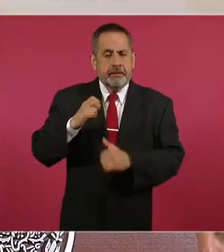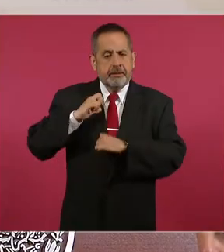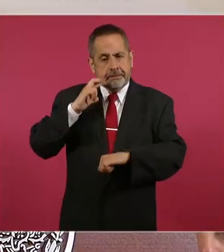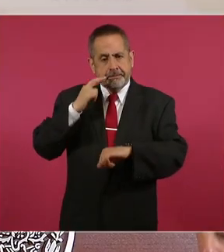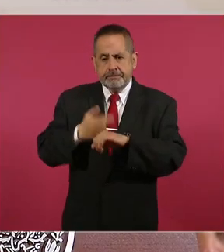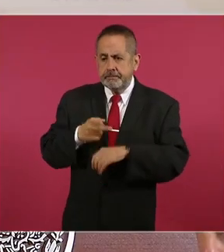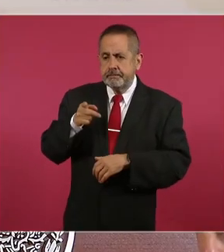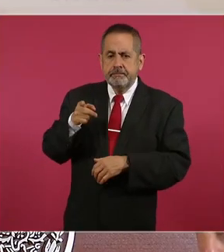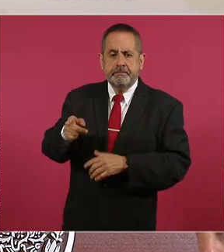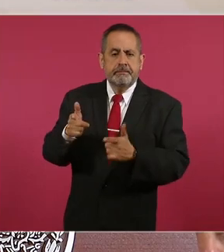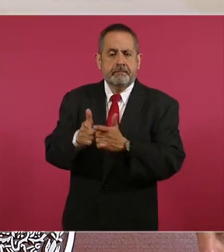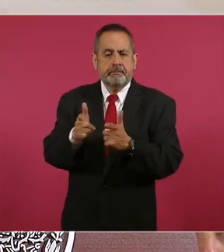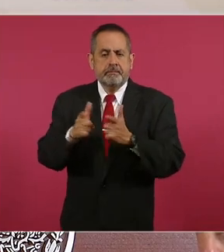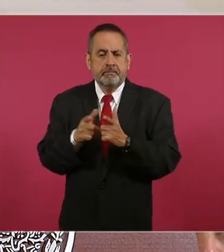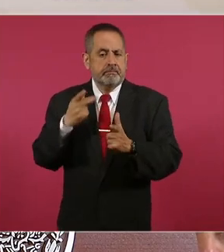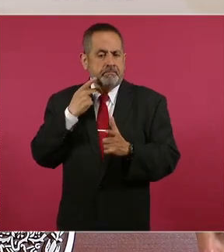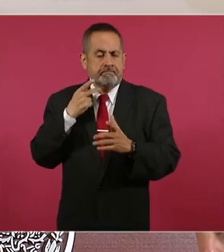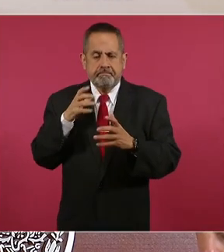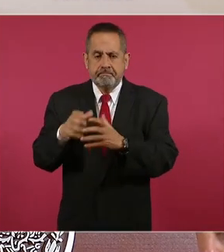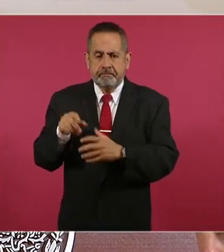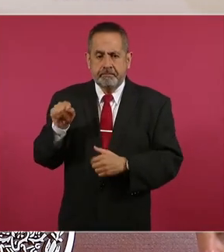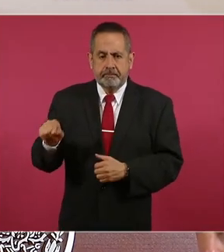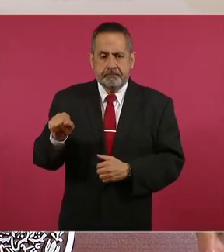los partidos